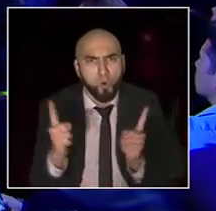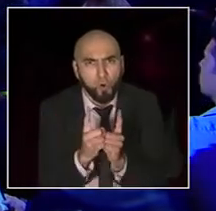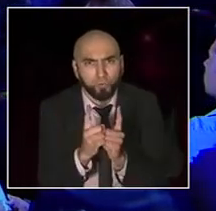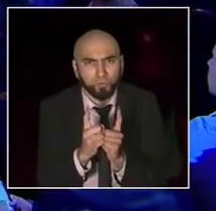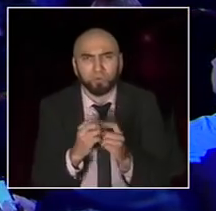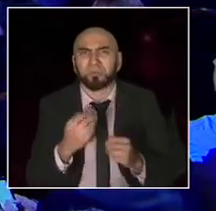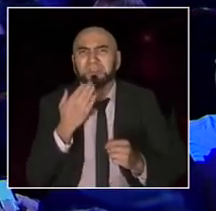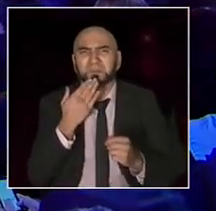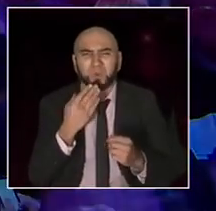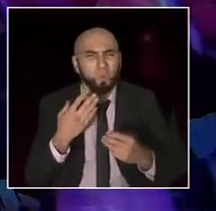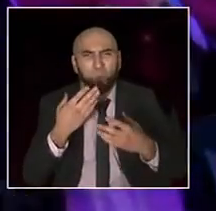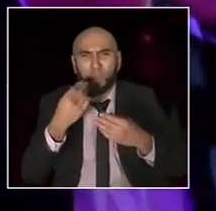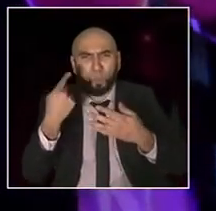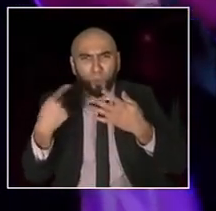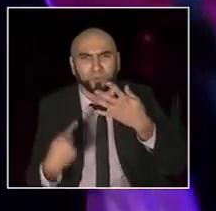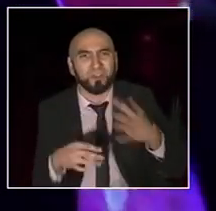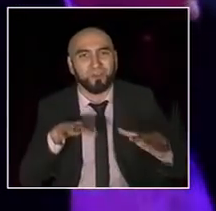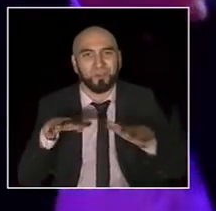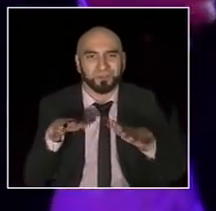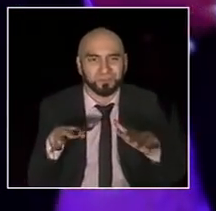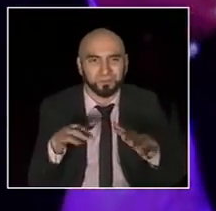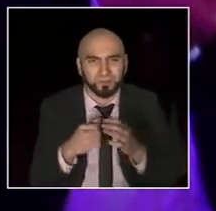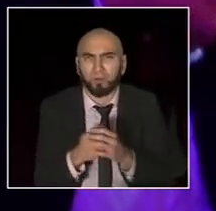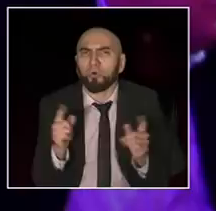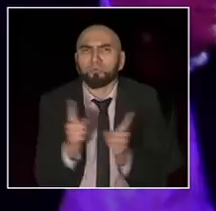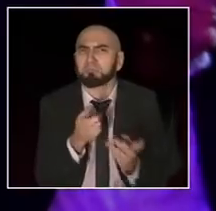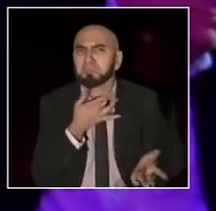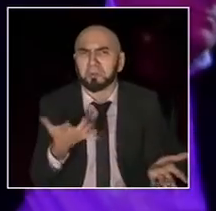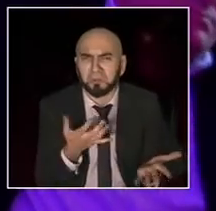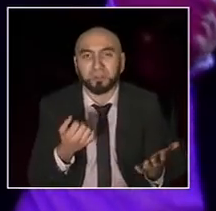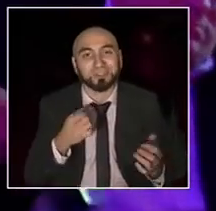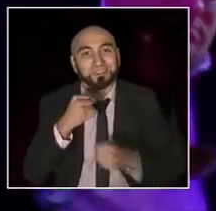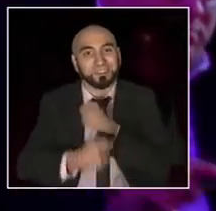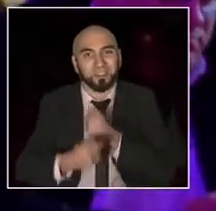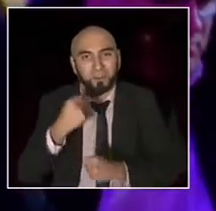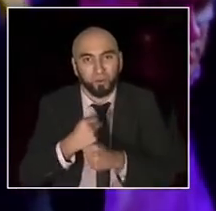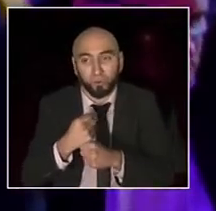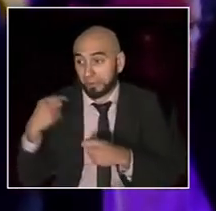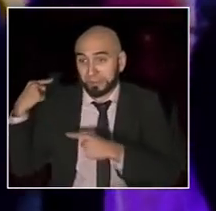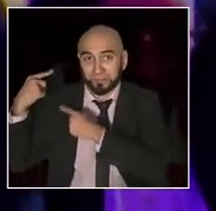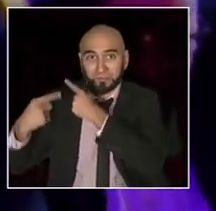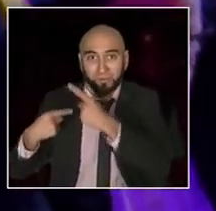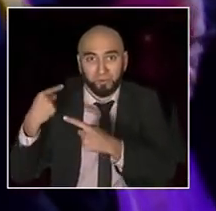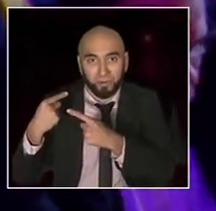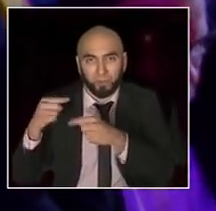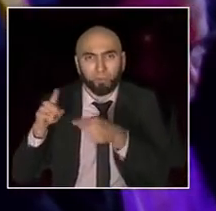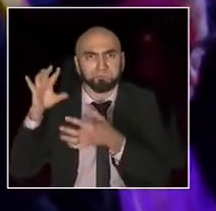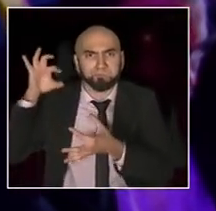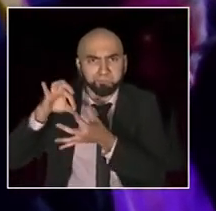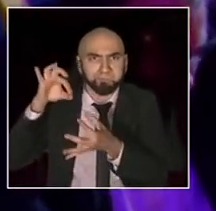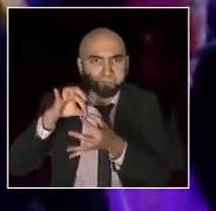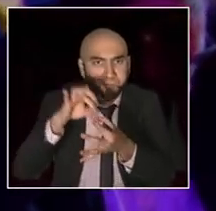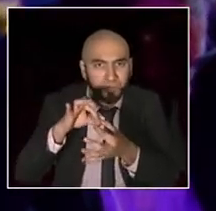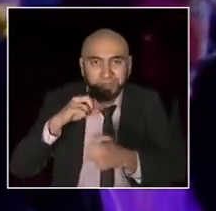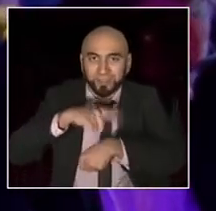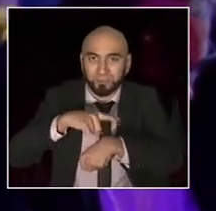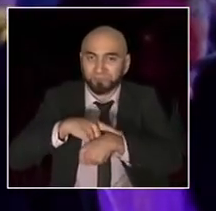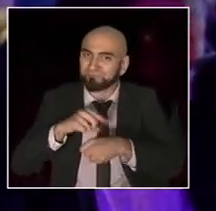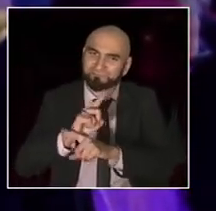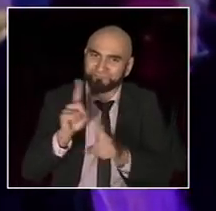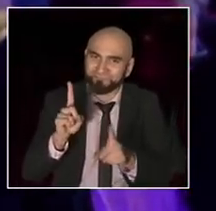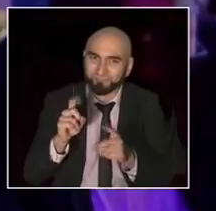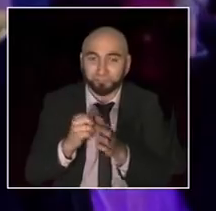contrastes. Corto porque los siglos históricos no siempre coinciden con los siglos cronológicos. La